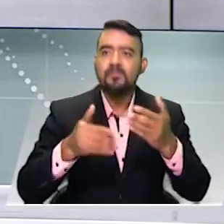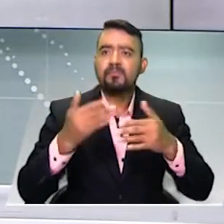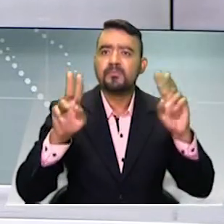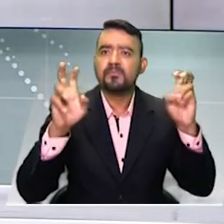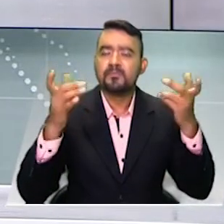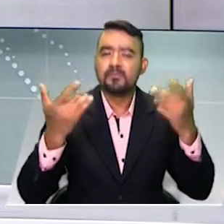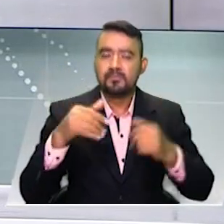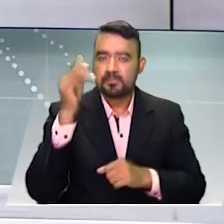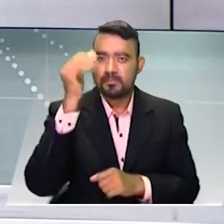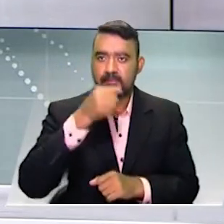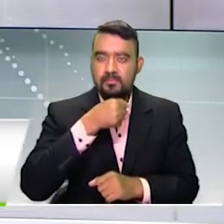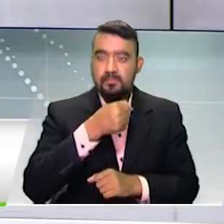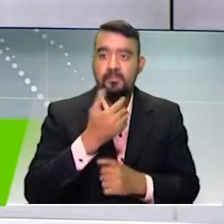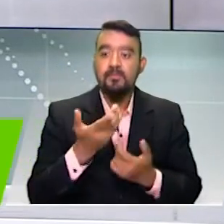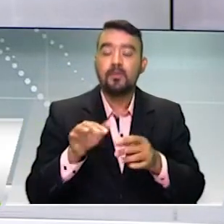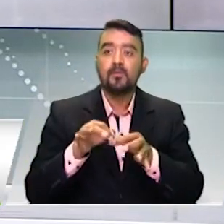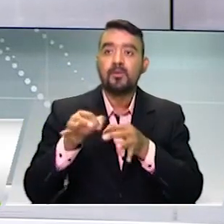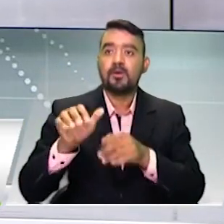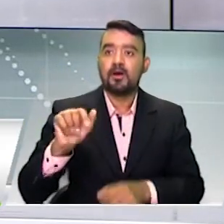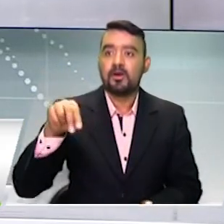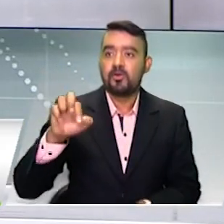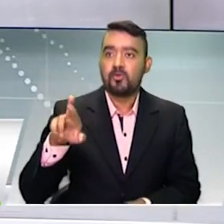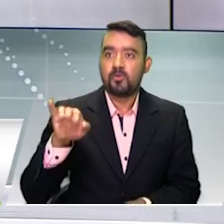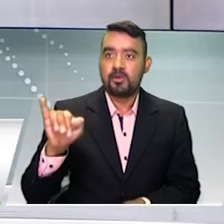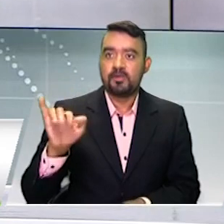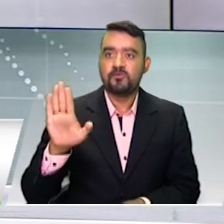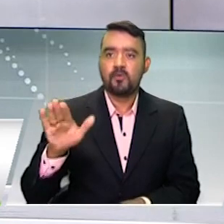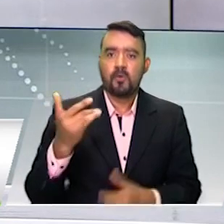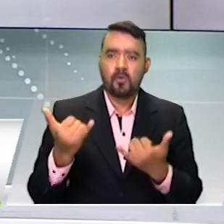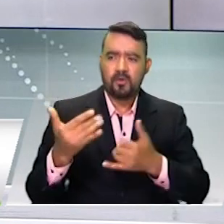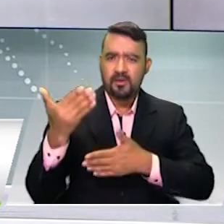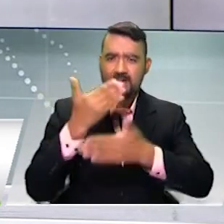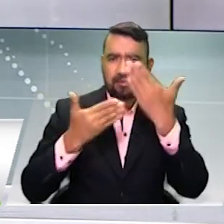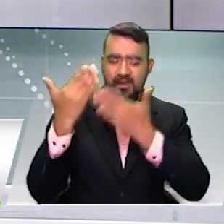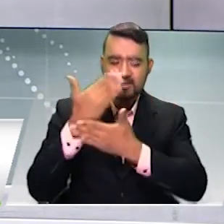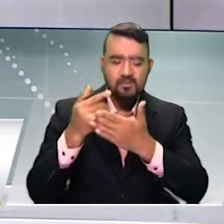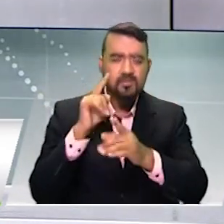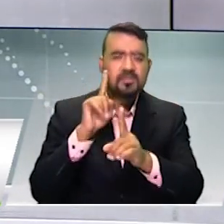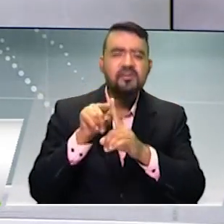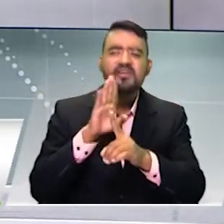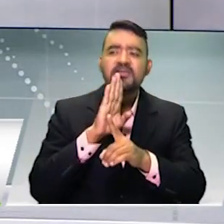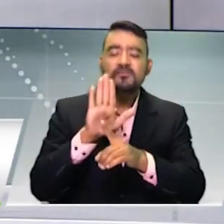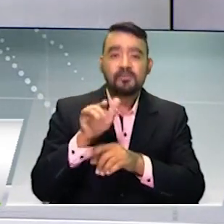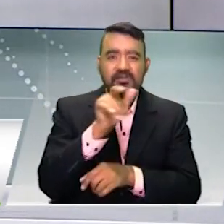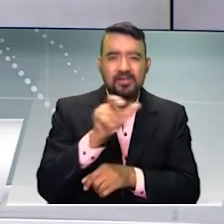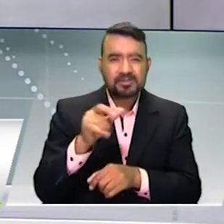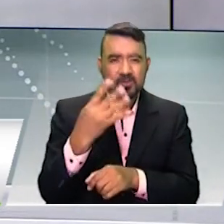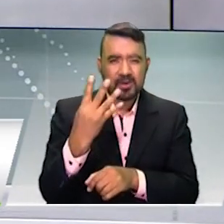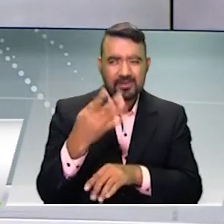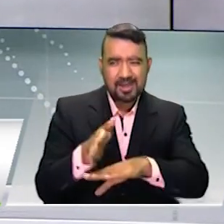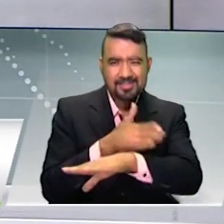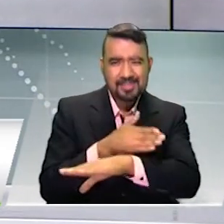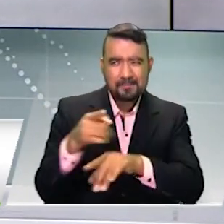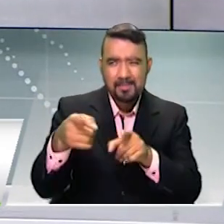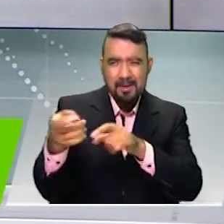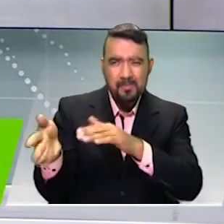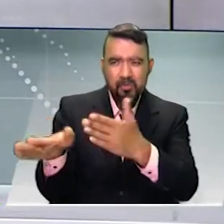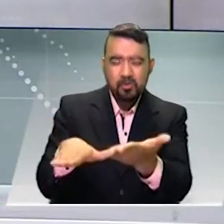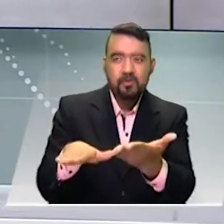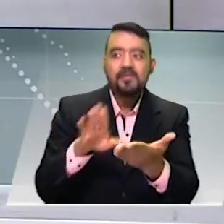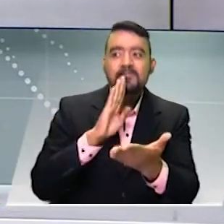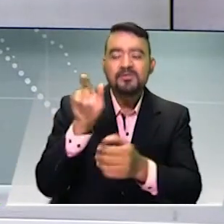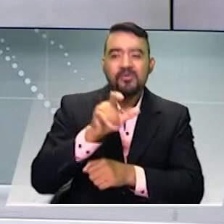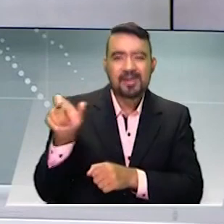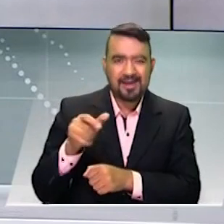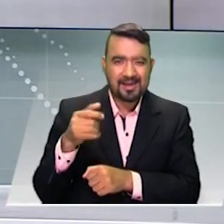En Anorí se llevó a cabo un consejo de seguridad para analizar lo ocurrido con el asesinato de 4 personas, 3 adultos y un menor. El